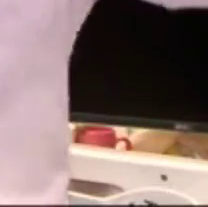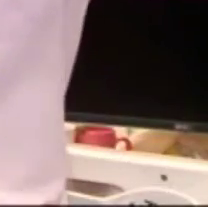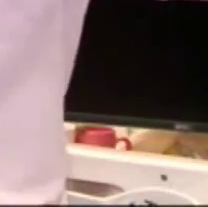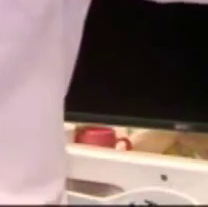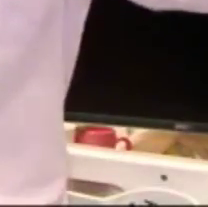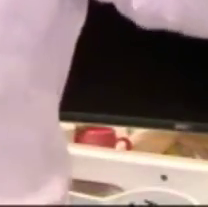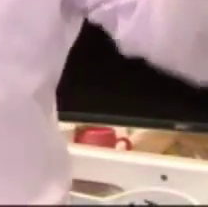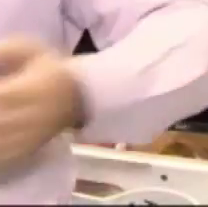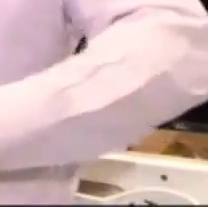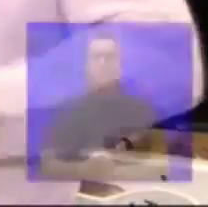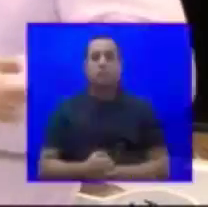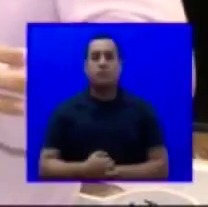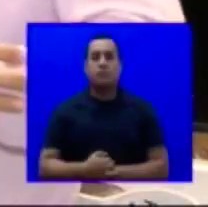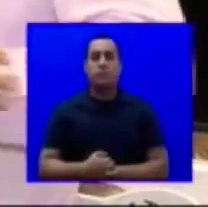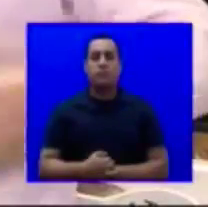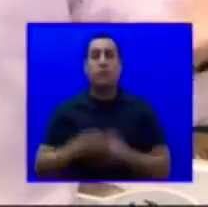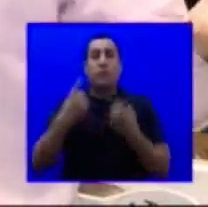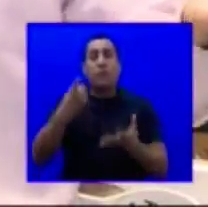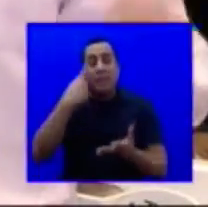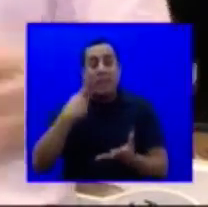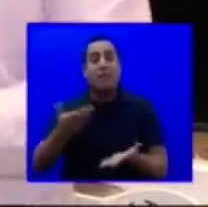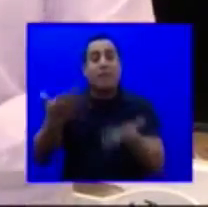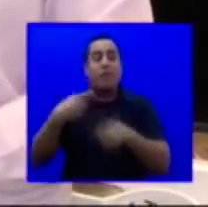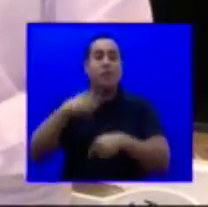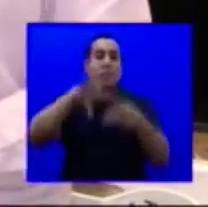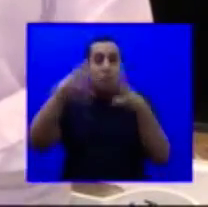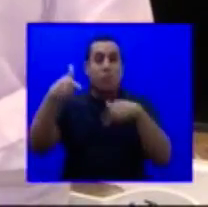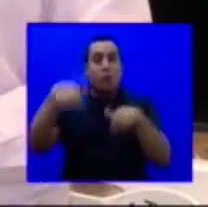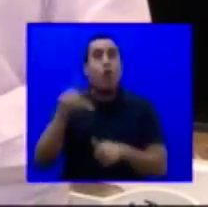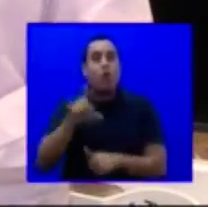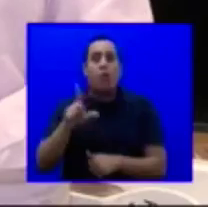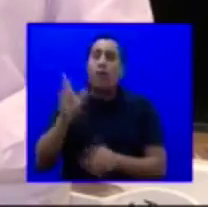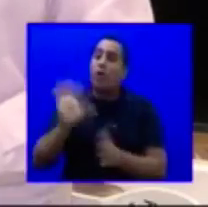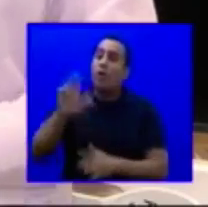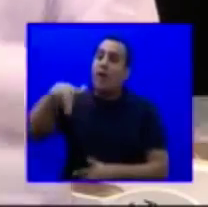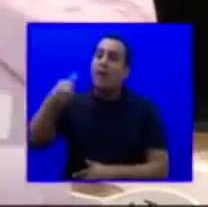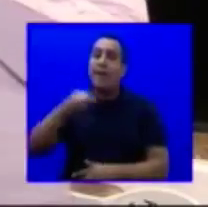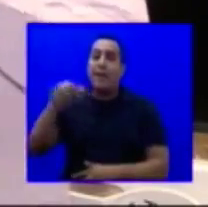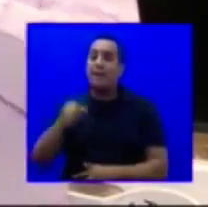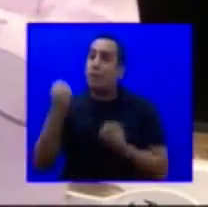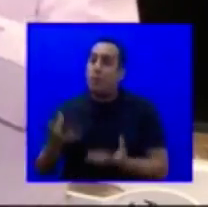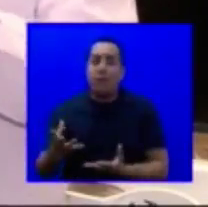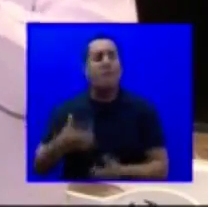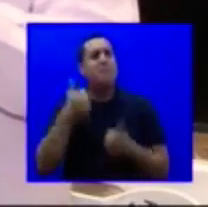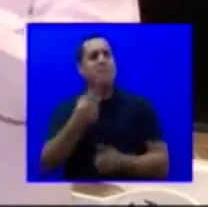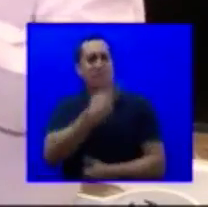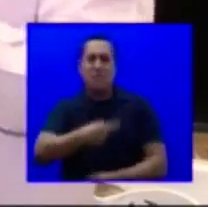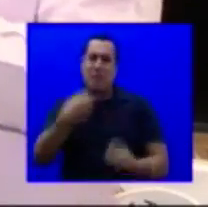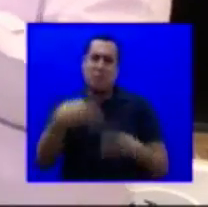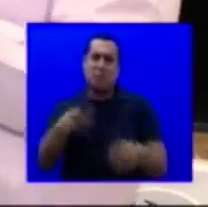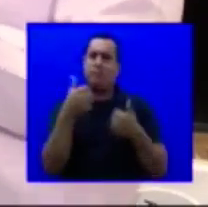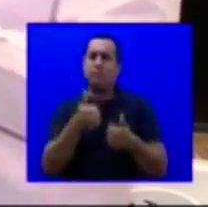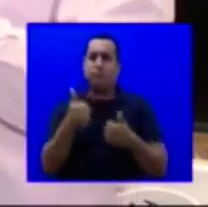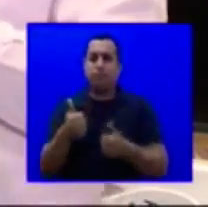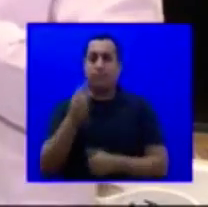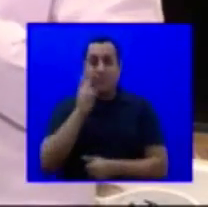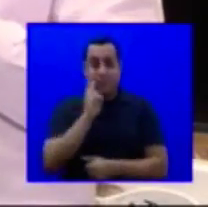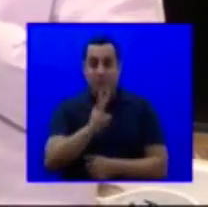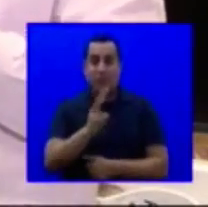buenos días, bienvenidos a Tiempo del Tiempo, edición lunes. Nasa, ¿cómo te va? ¿Cómo va? Buen día, buen comienzo de semana, ¿todo bien? Bien, al observador fíjese que estamos